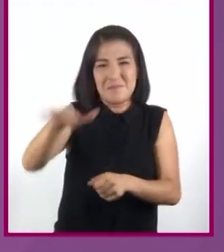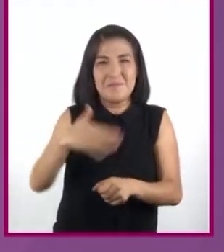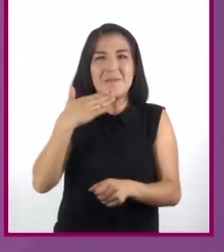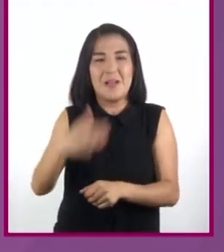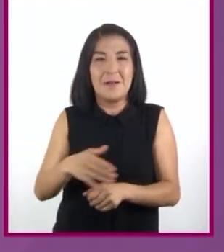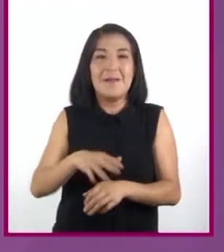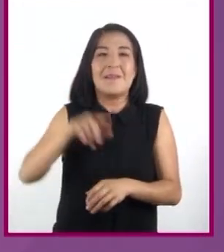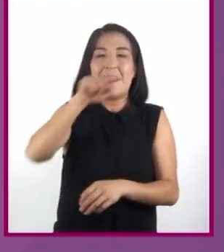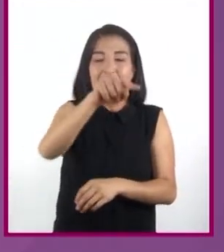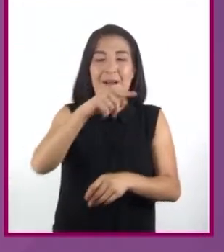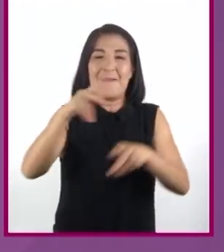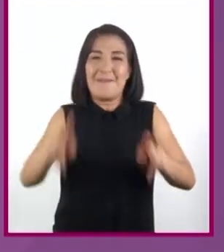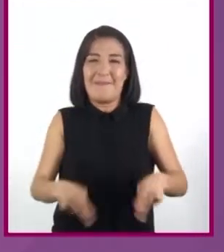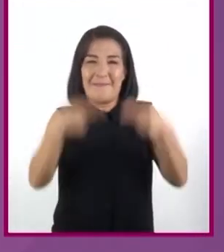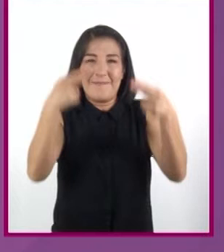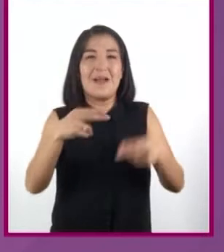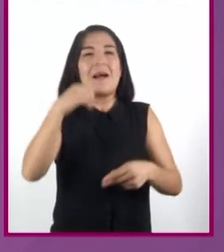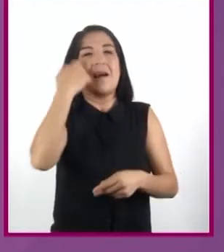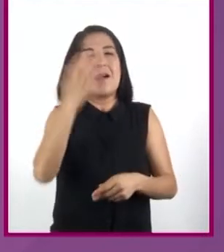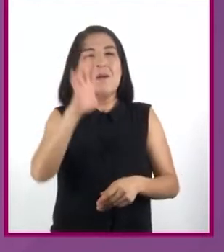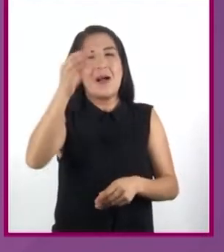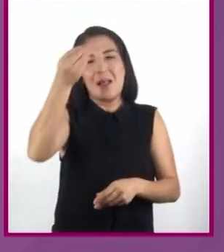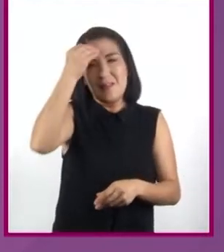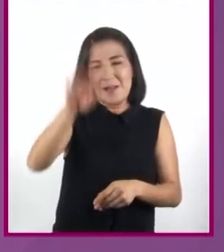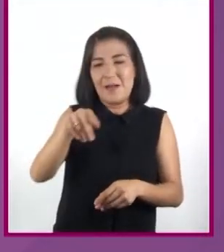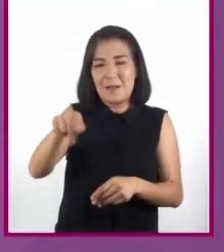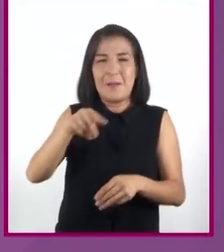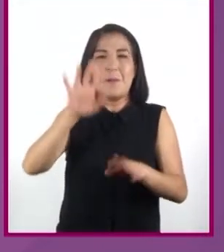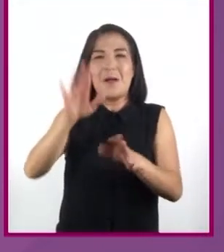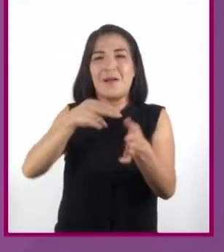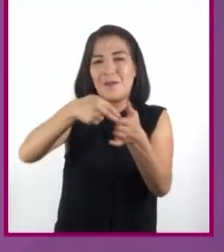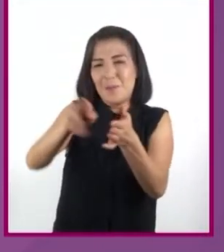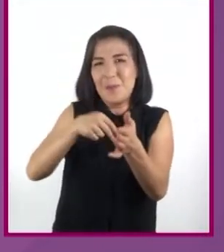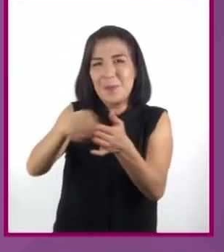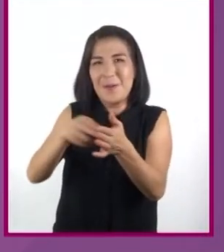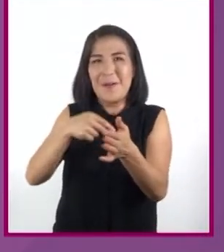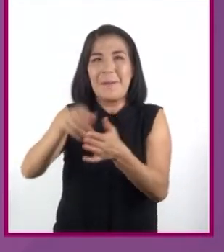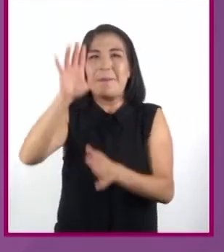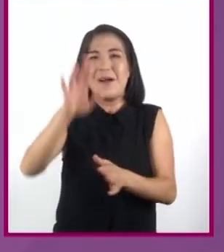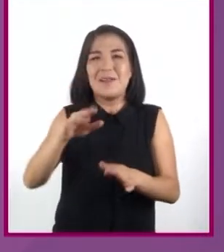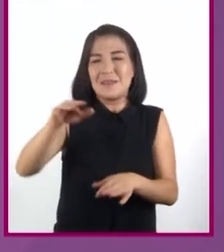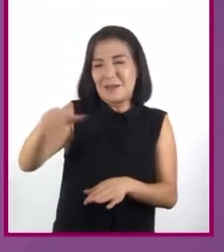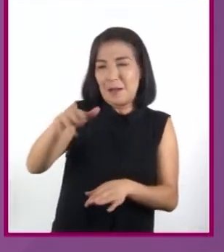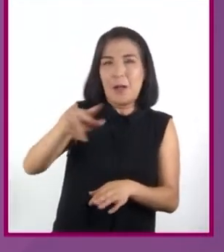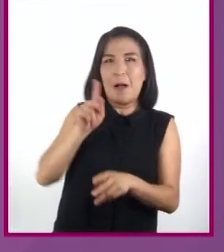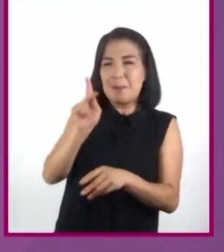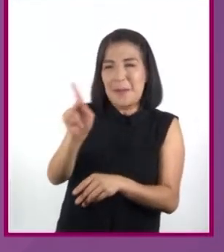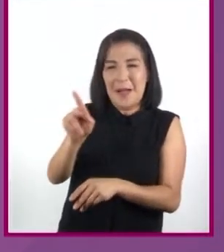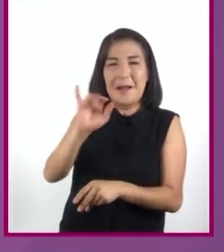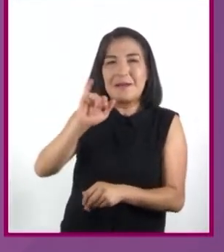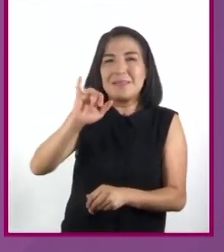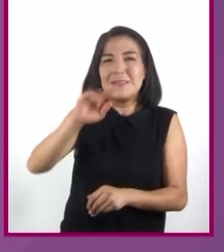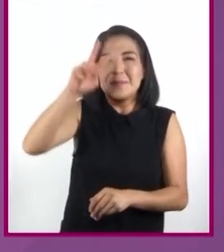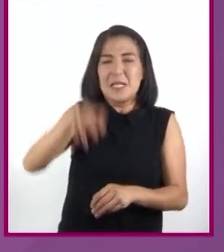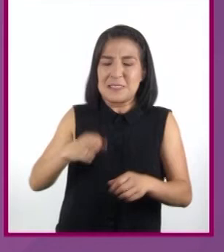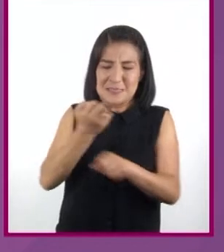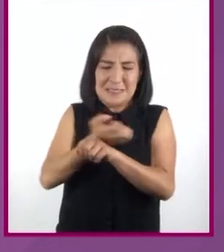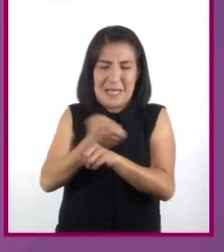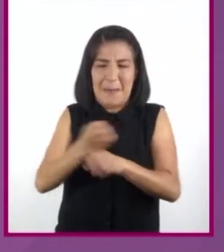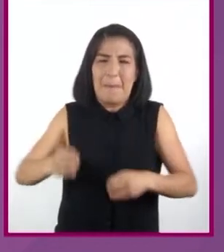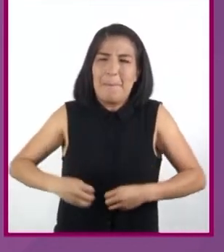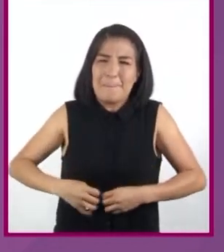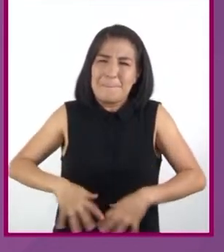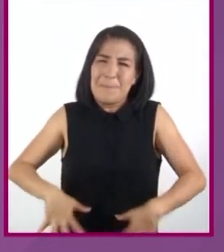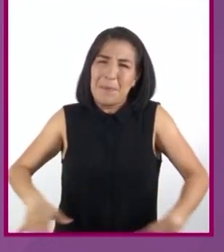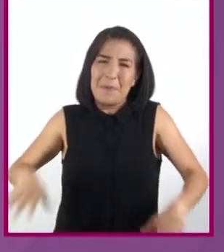desleal vendedor le ha embarrado salsa de tomate en la barriga al ídolo para convencer a los turistas de la sangrienta autenticidad